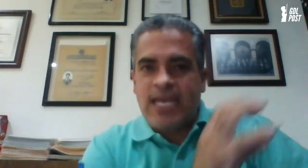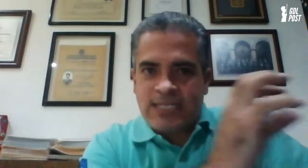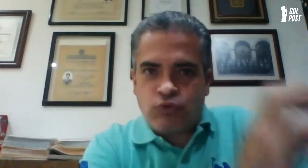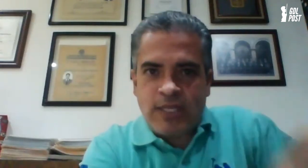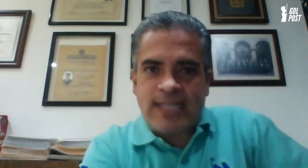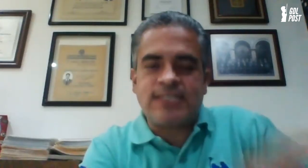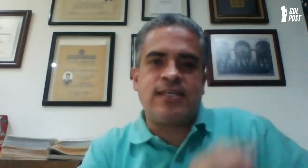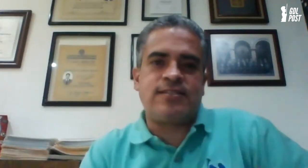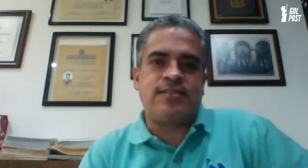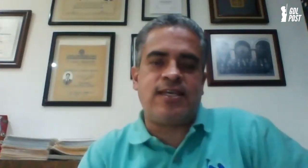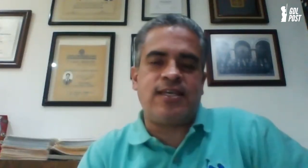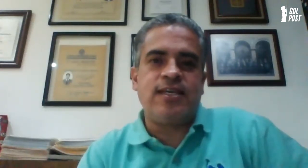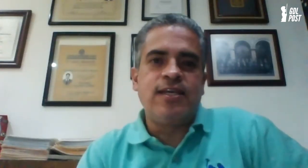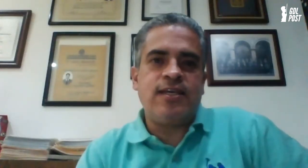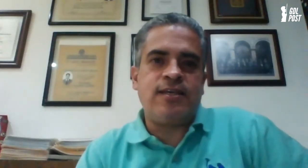aquí en las unidades